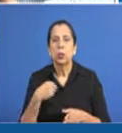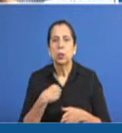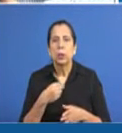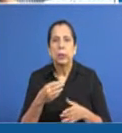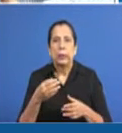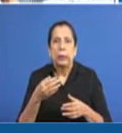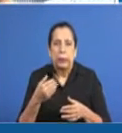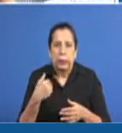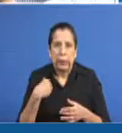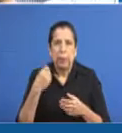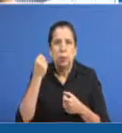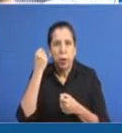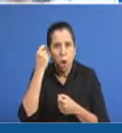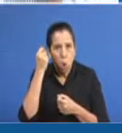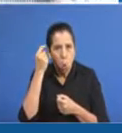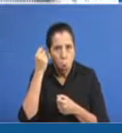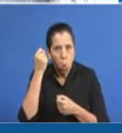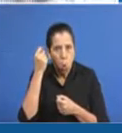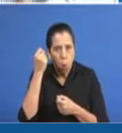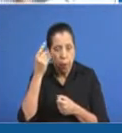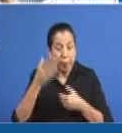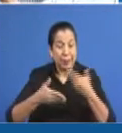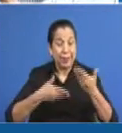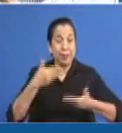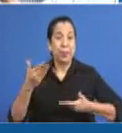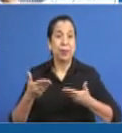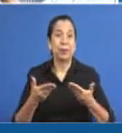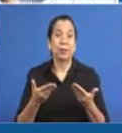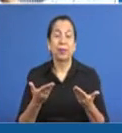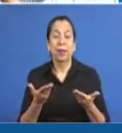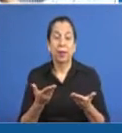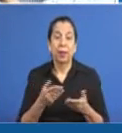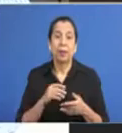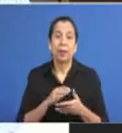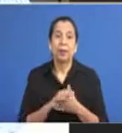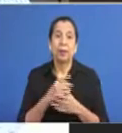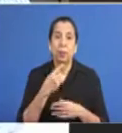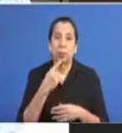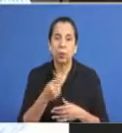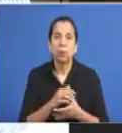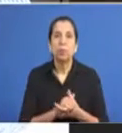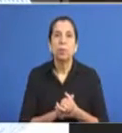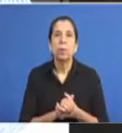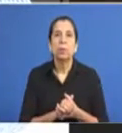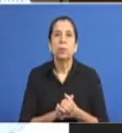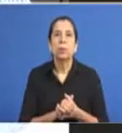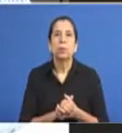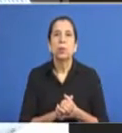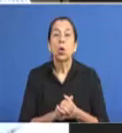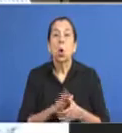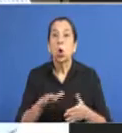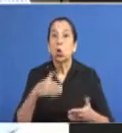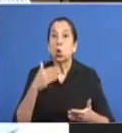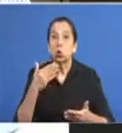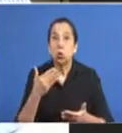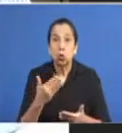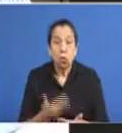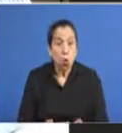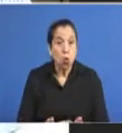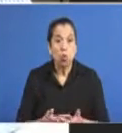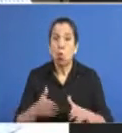toda la ciudadanía, que es el mensaje que le estamos mandando, es que nosotros, todos los ciudadanos en este